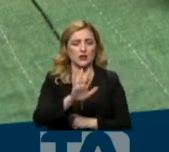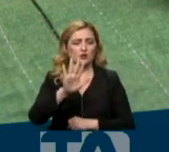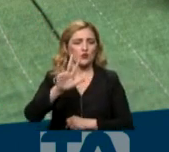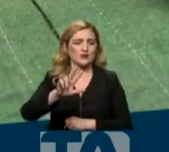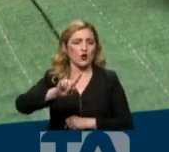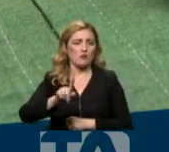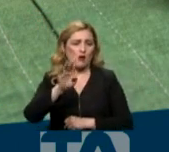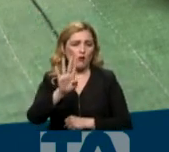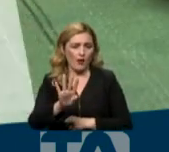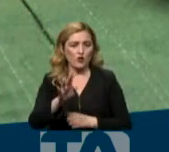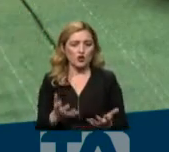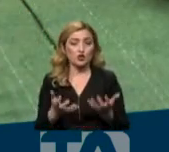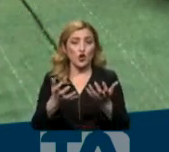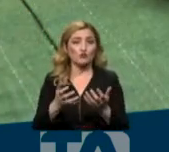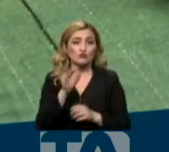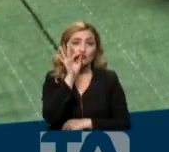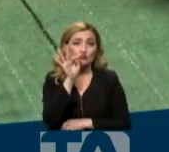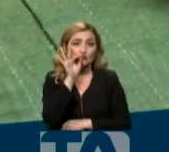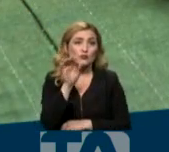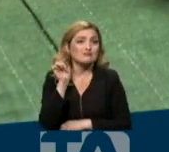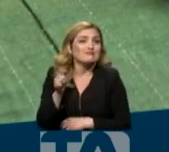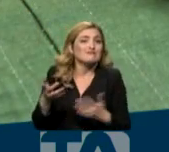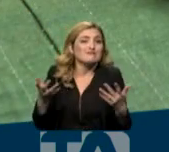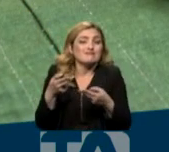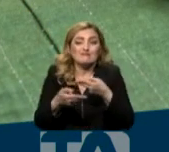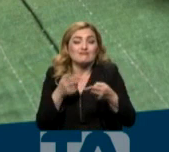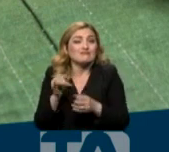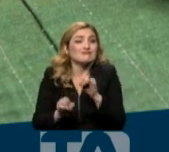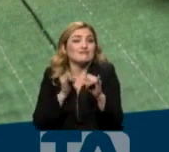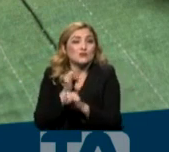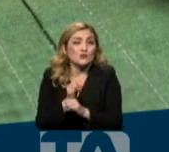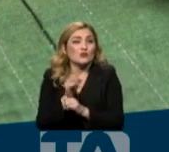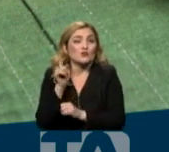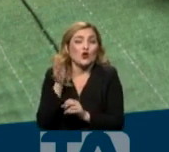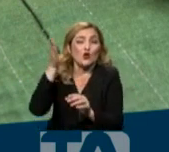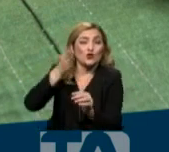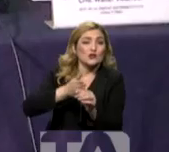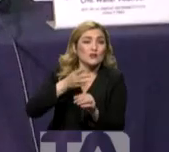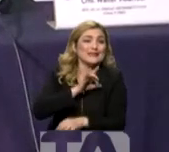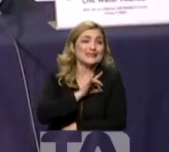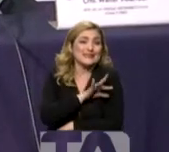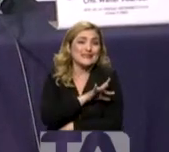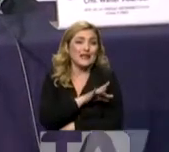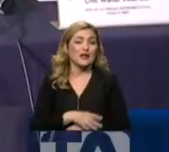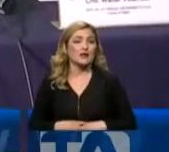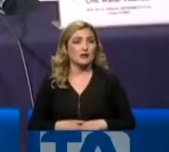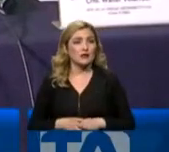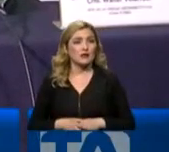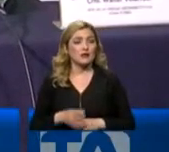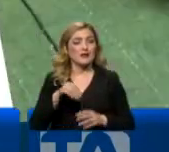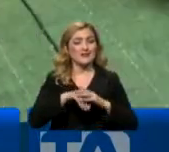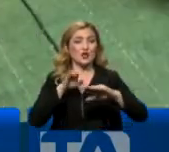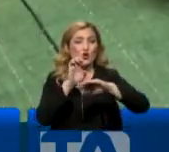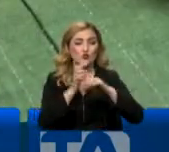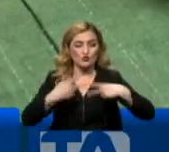553,4 kilos de marihuana. Esta media tonelada hacía parte del tráfico internacional y tenía como destino Chile. Según la policía, en nuestro país